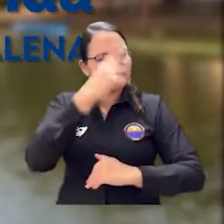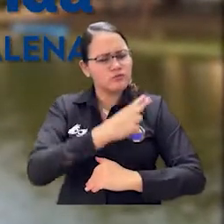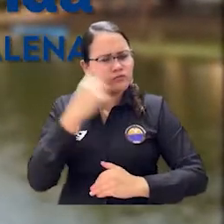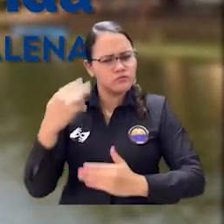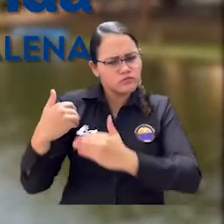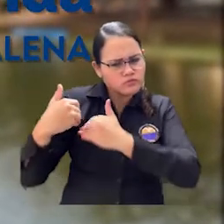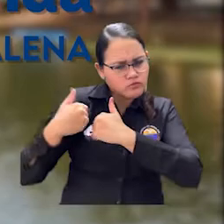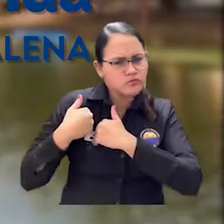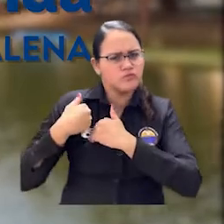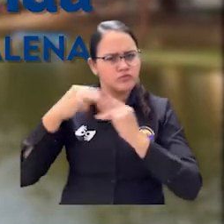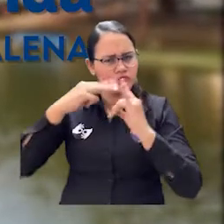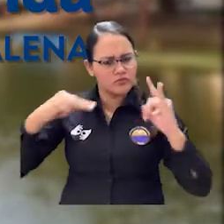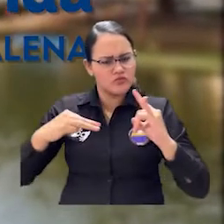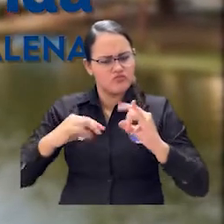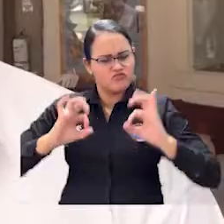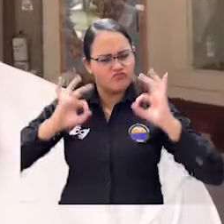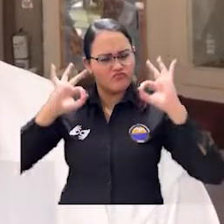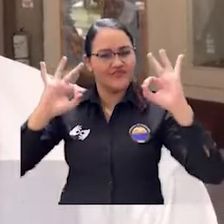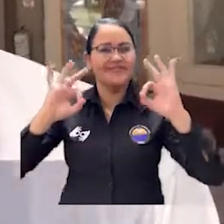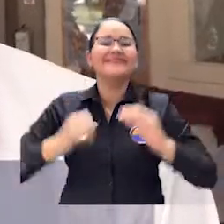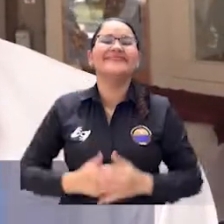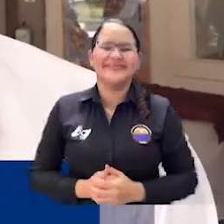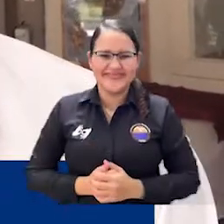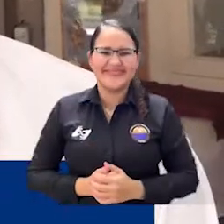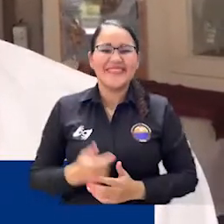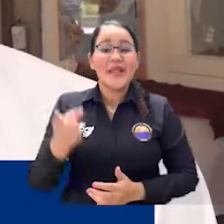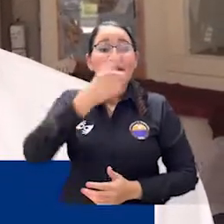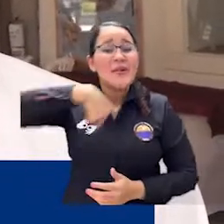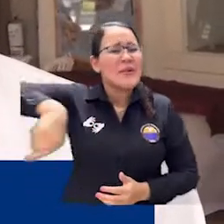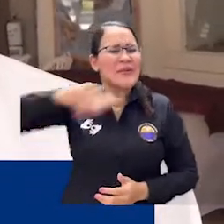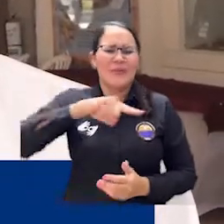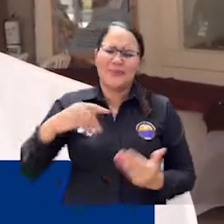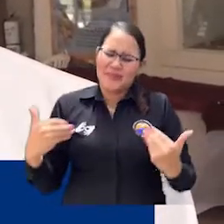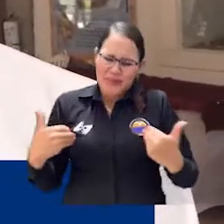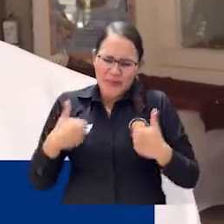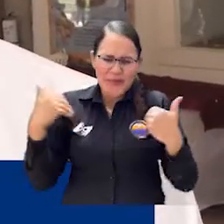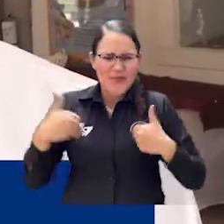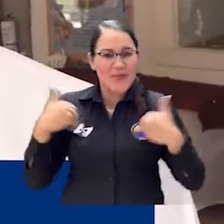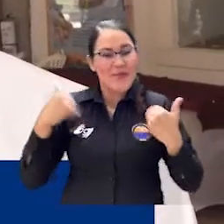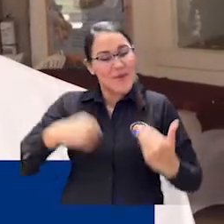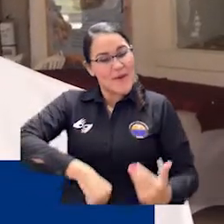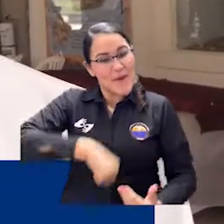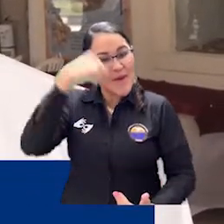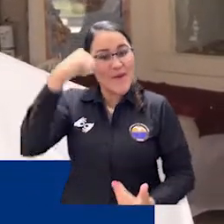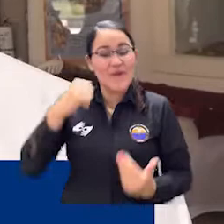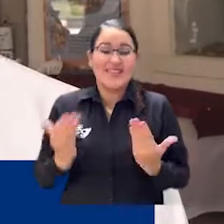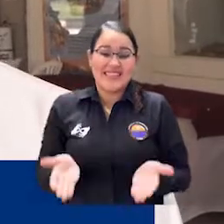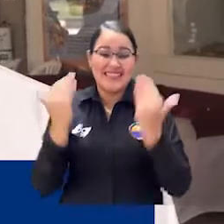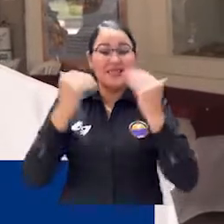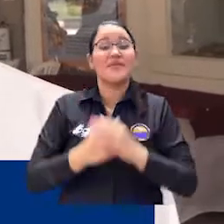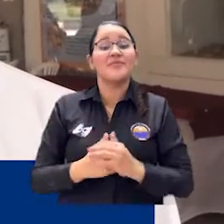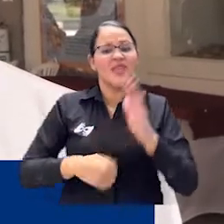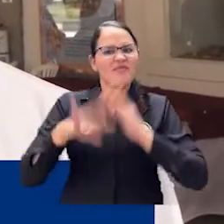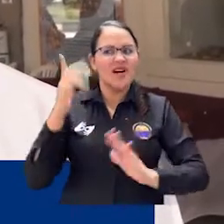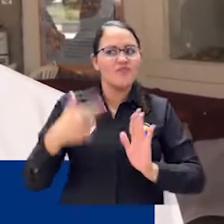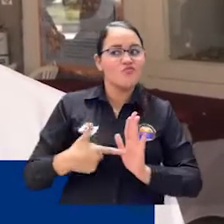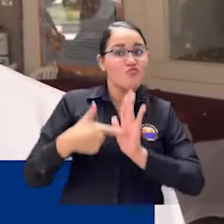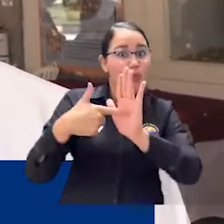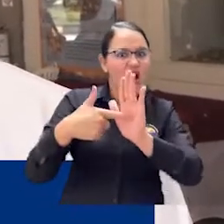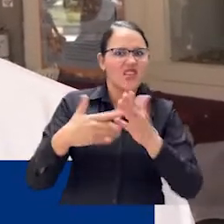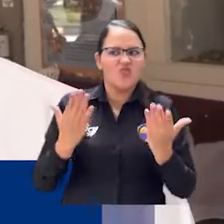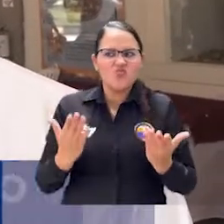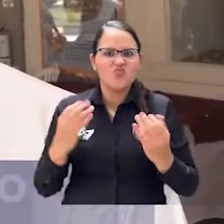y al compromiso institucional. Con gran satisfacción, gozo y orgullo, precisamente porque